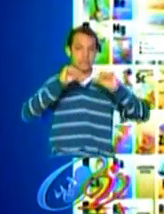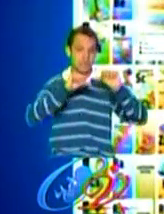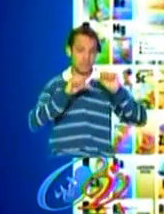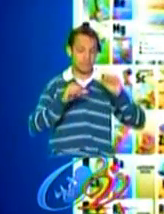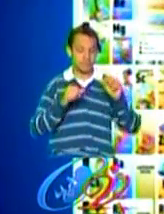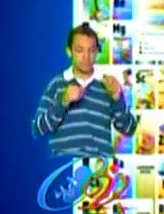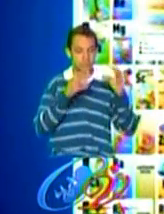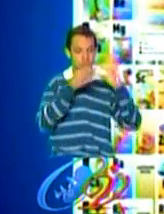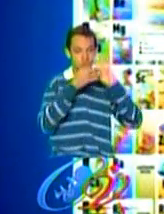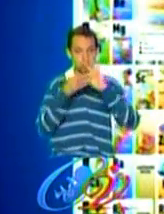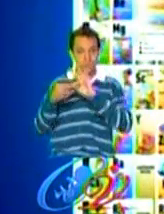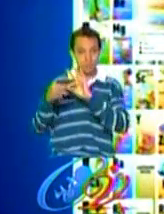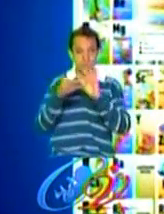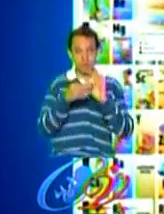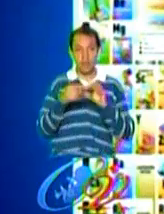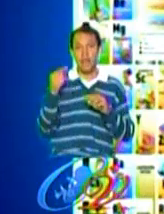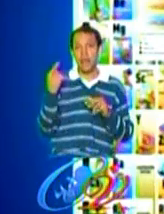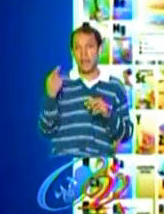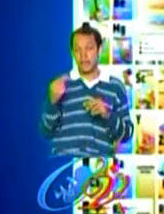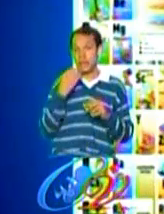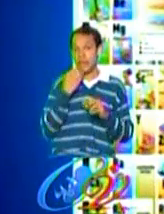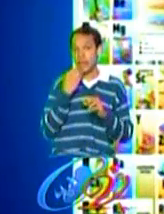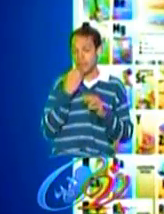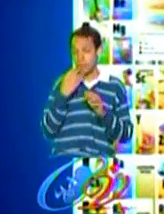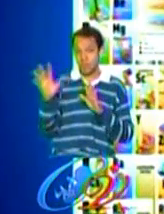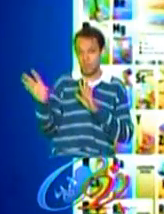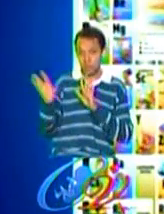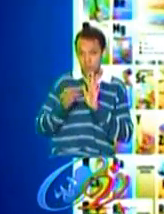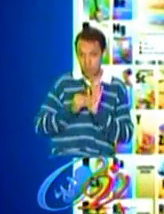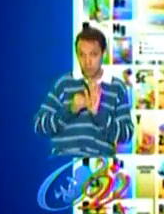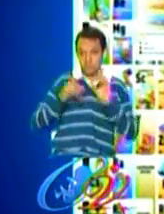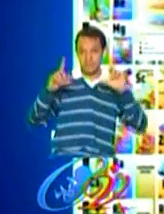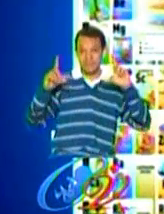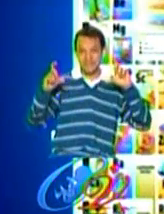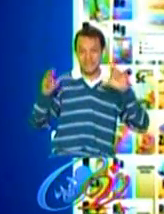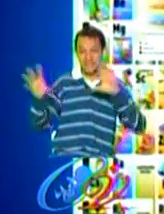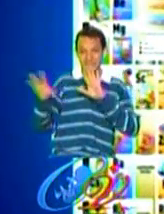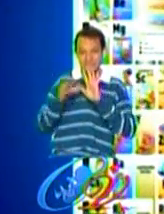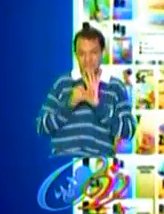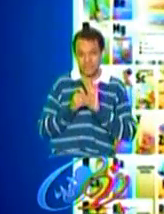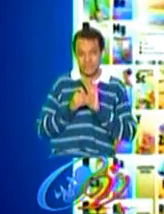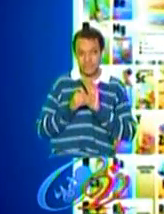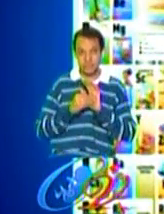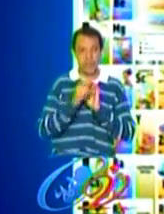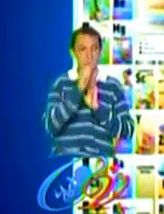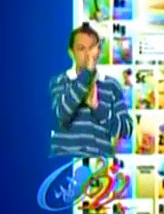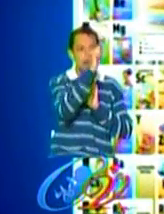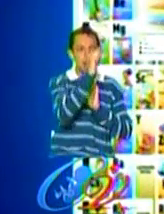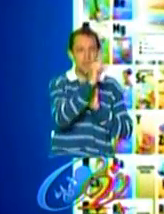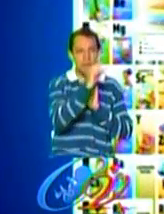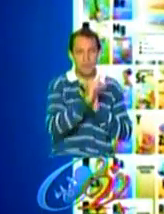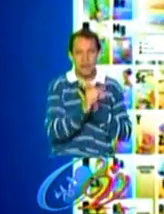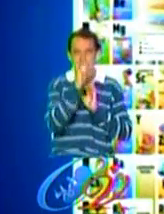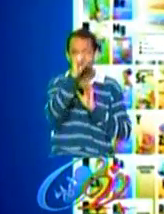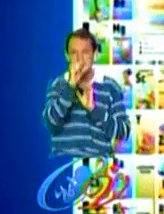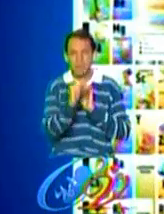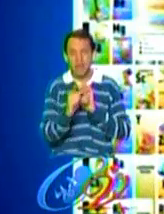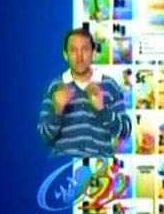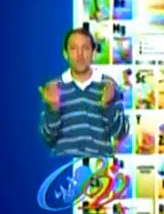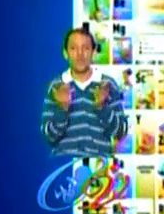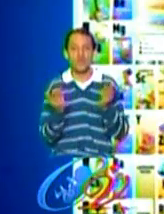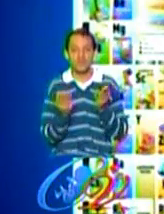¿cierto? Acá este es un ejemplo muy claro de que cada elemento está, pues lo podemos encontrar